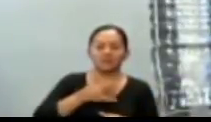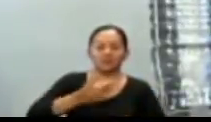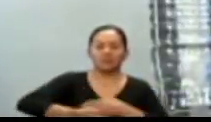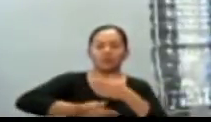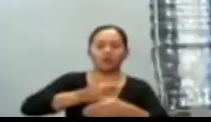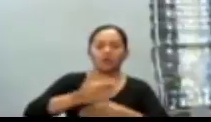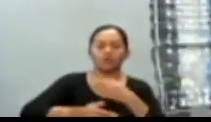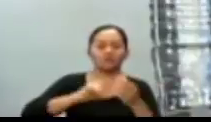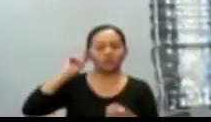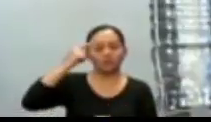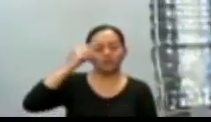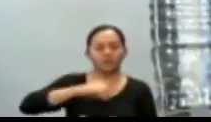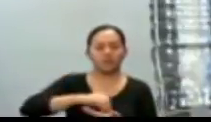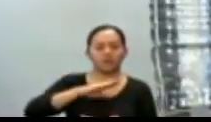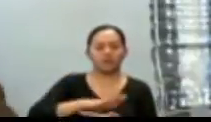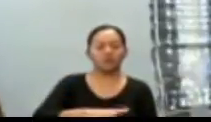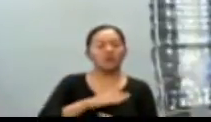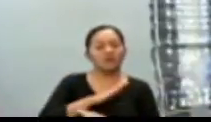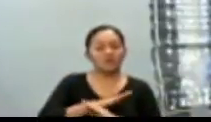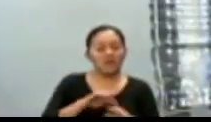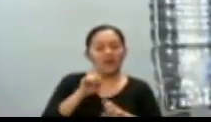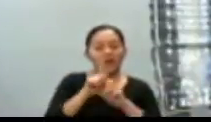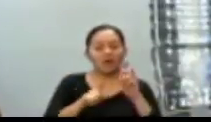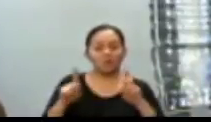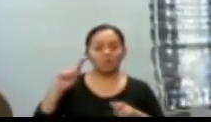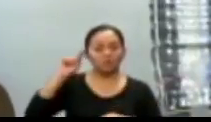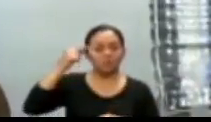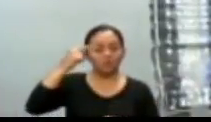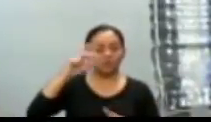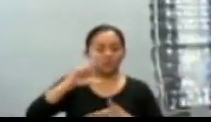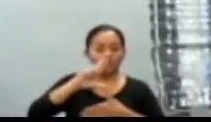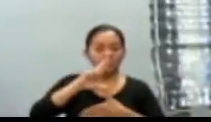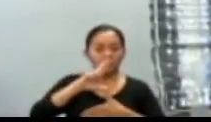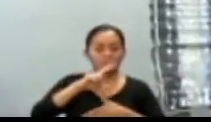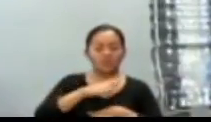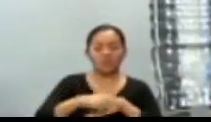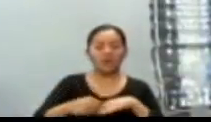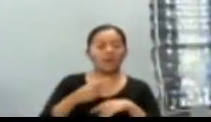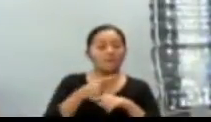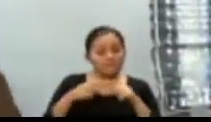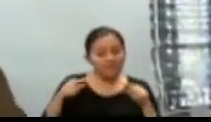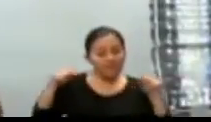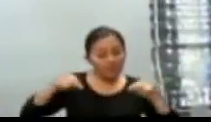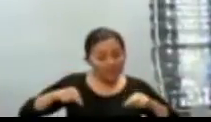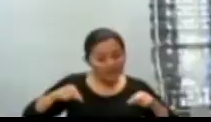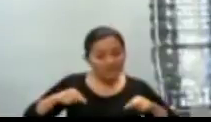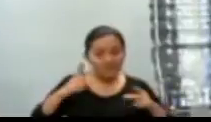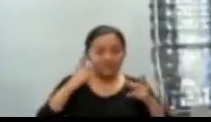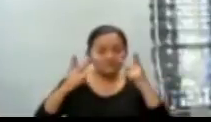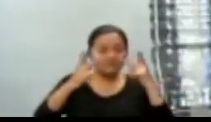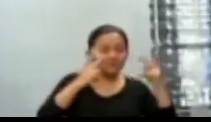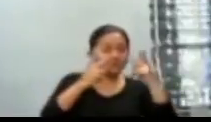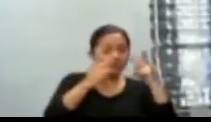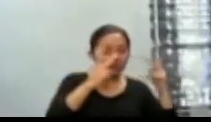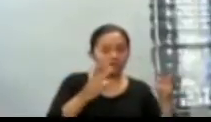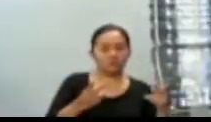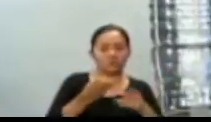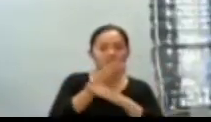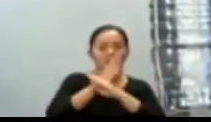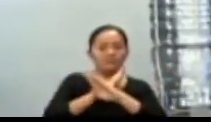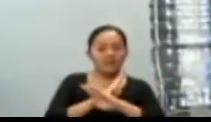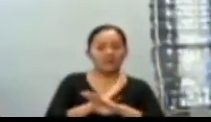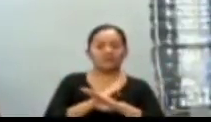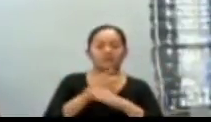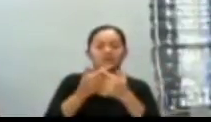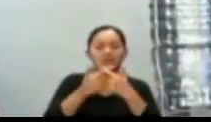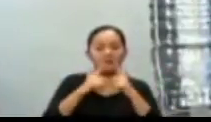que ha definido una postura de muchos gobiernos de América Latina, y que esta tendencia, o sea, que tiene que ver con la defensa de la soberanía,